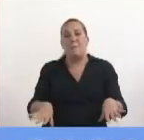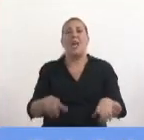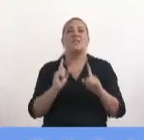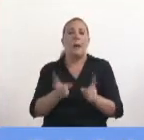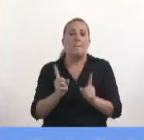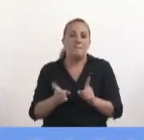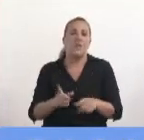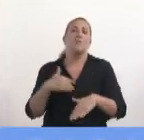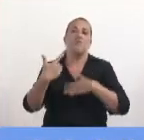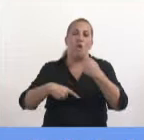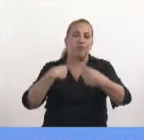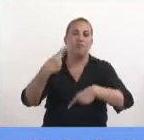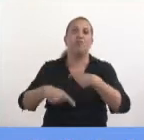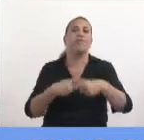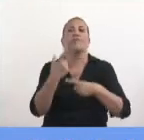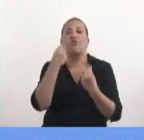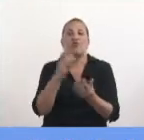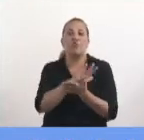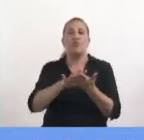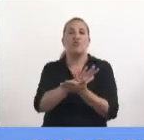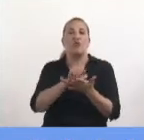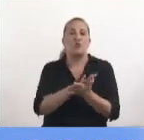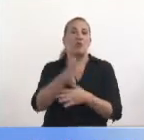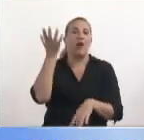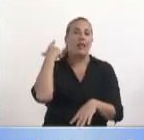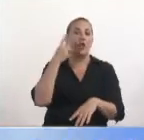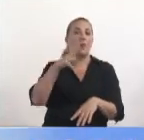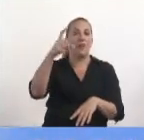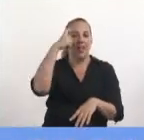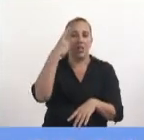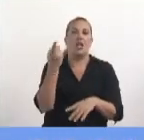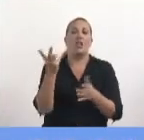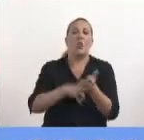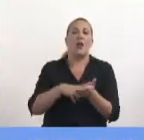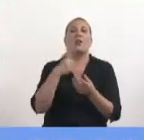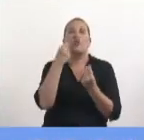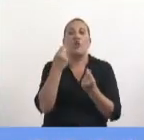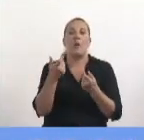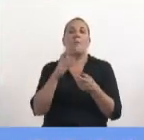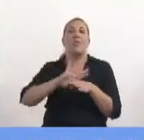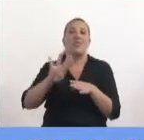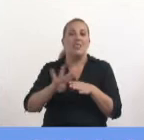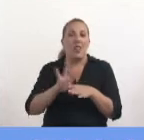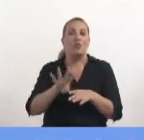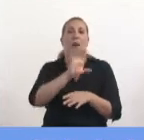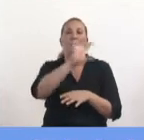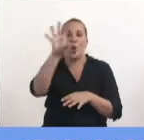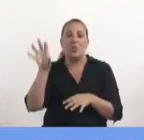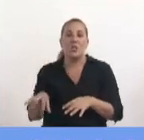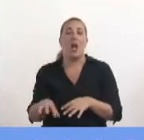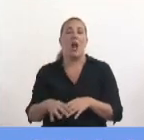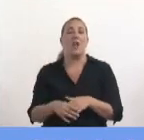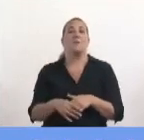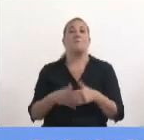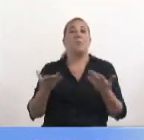sucesión, luego de esta gran solución que había dado en el 2010, de renegociar todas las deudas provinciales, con una